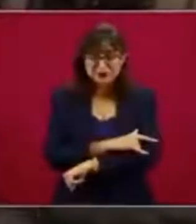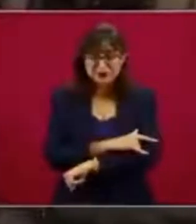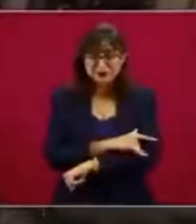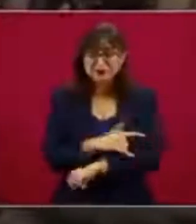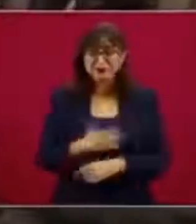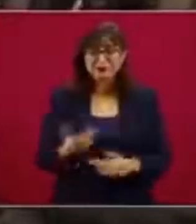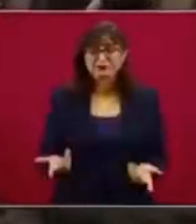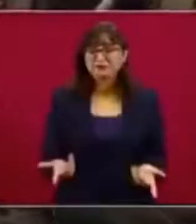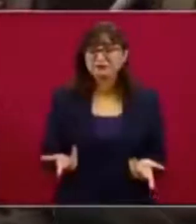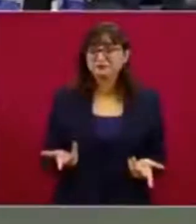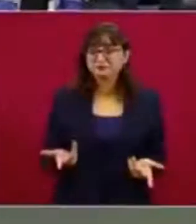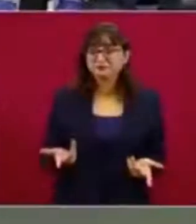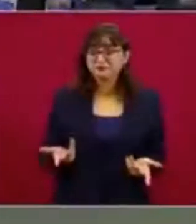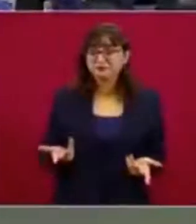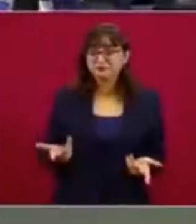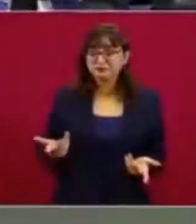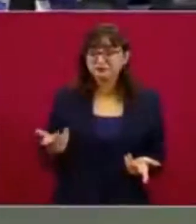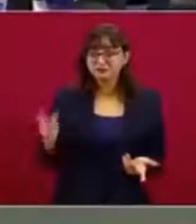no sé